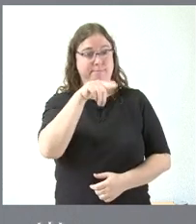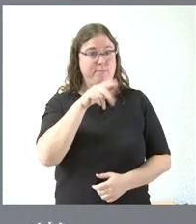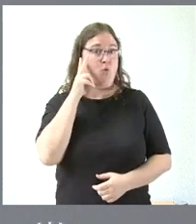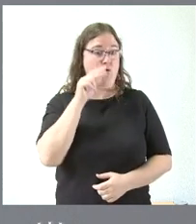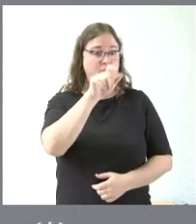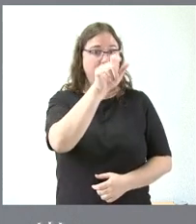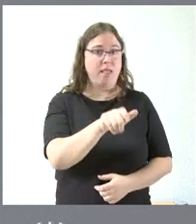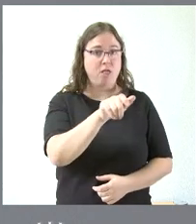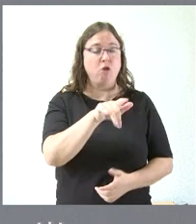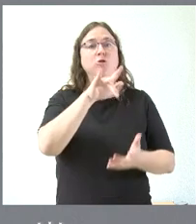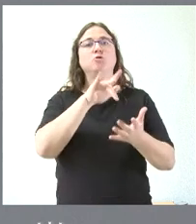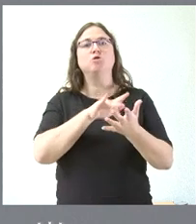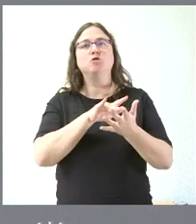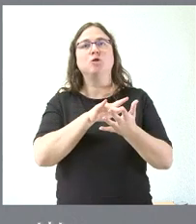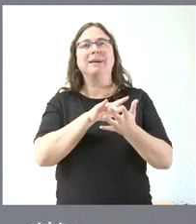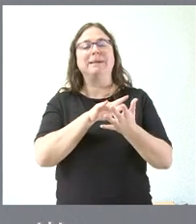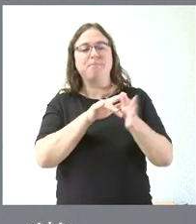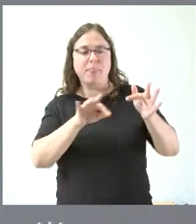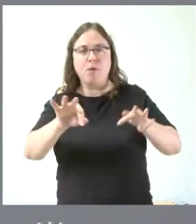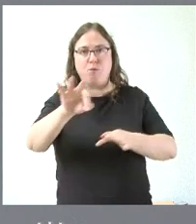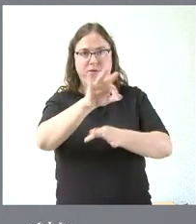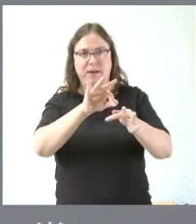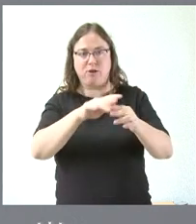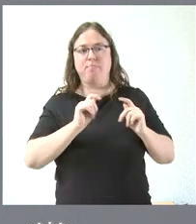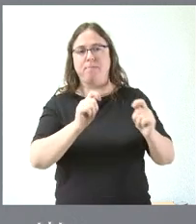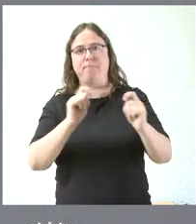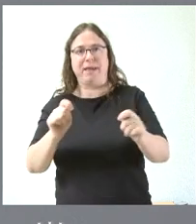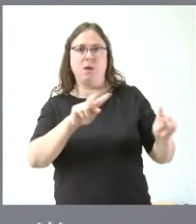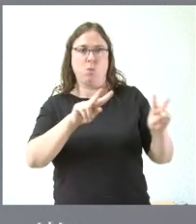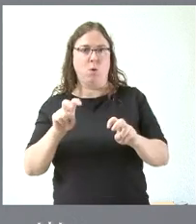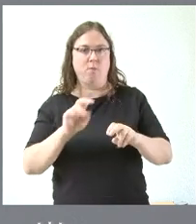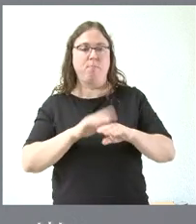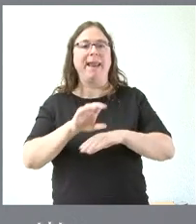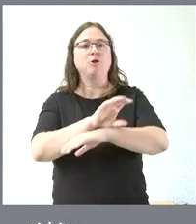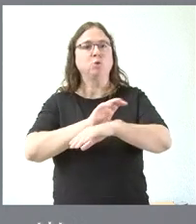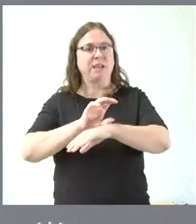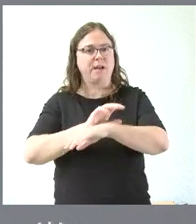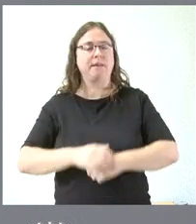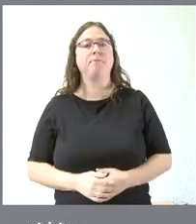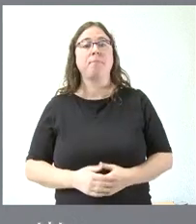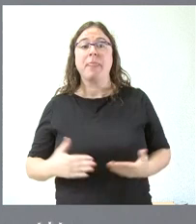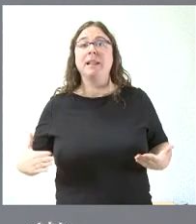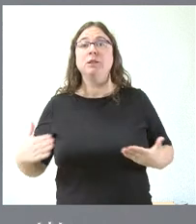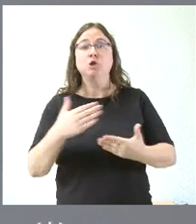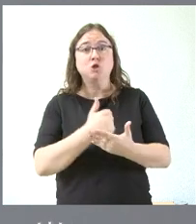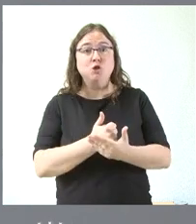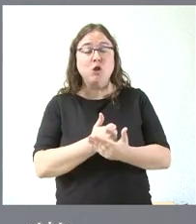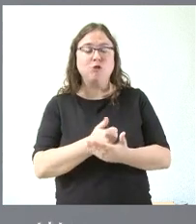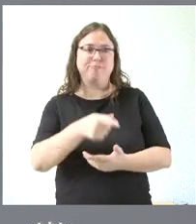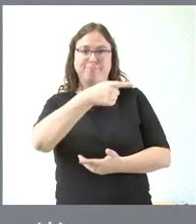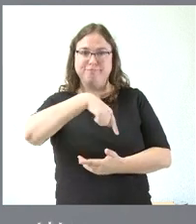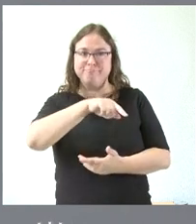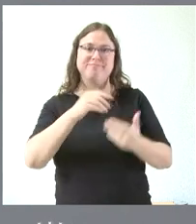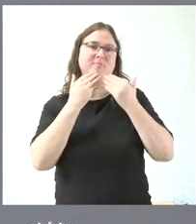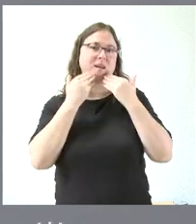una serie de modificaciones y nombramientos en esta consejería a todos ellos Les agradecemos eh